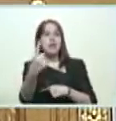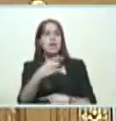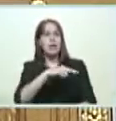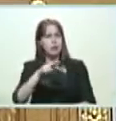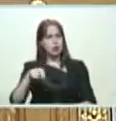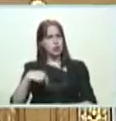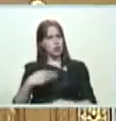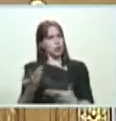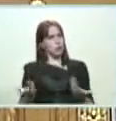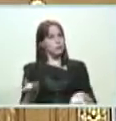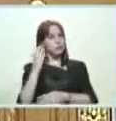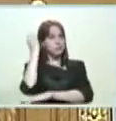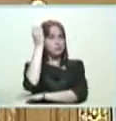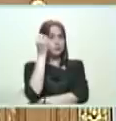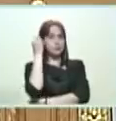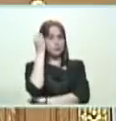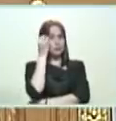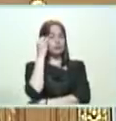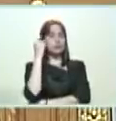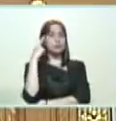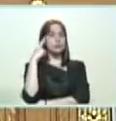nosotros?